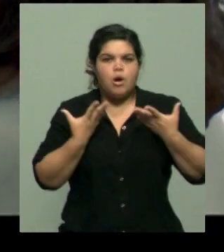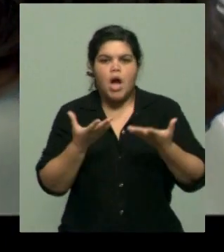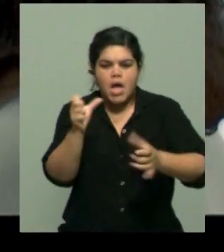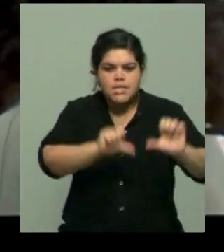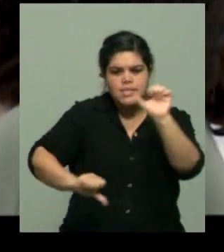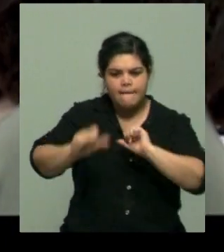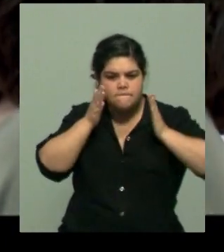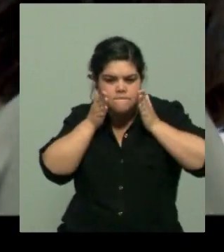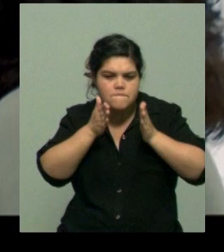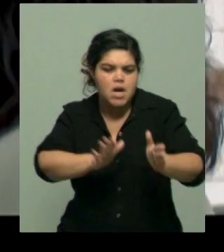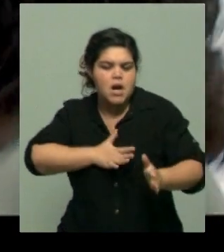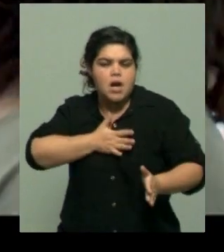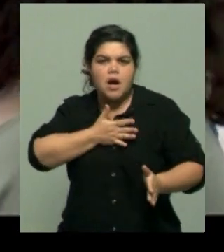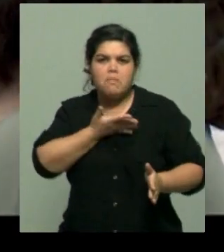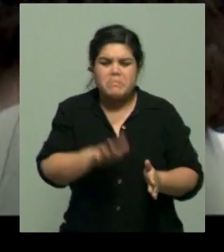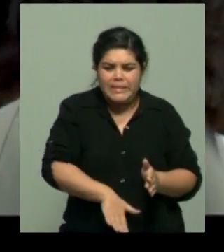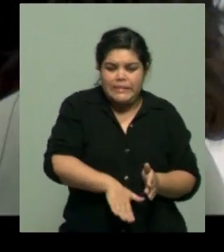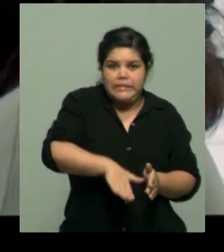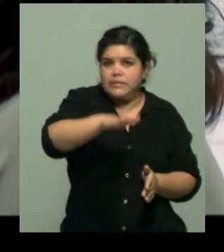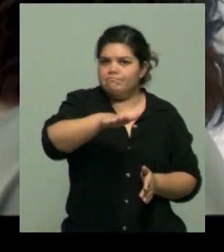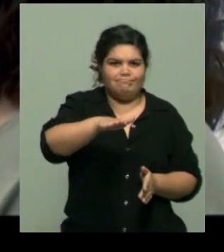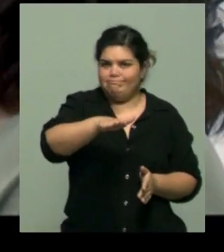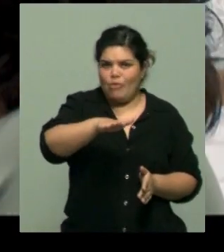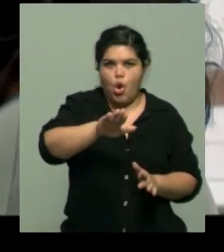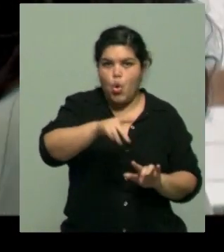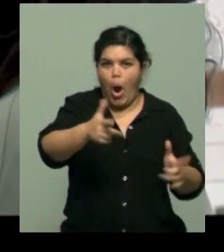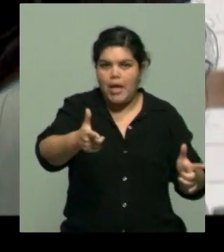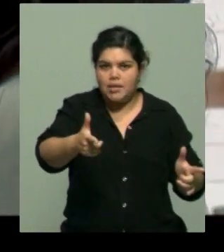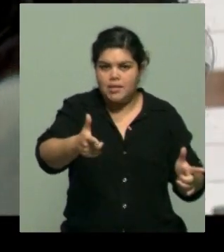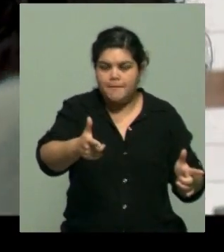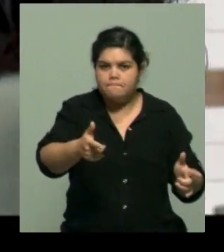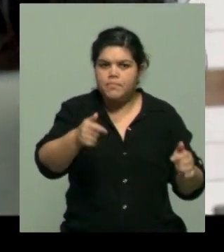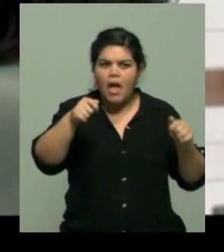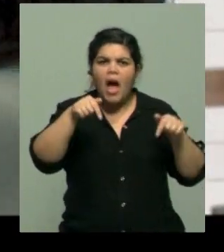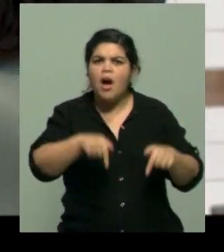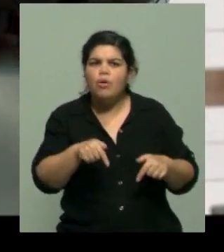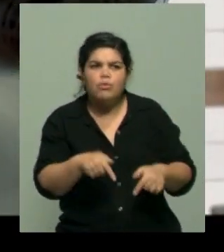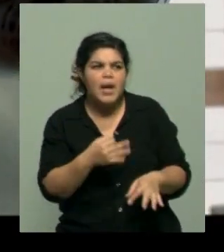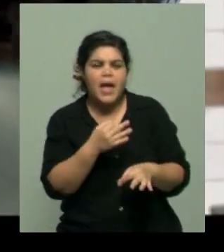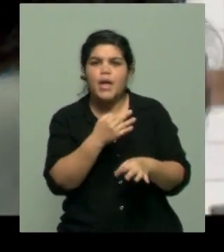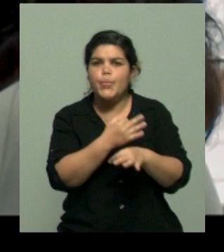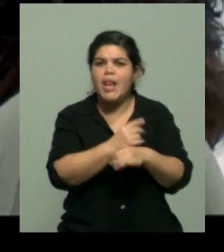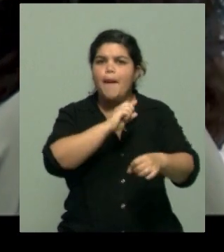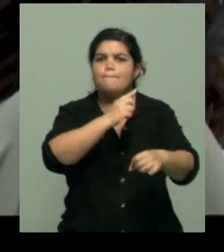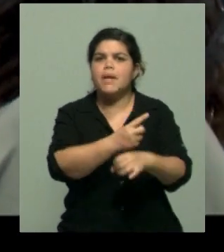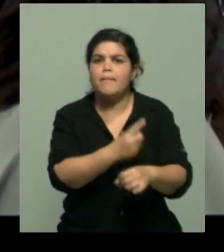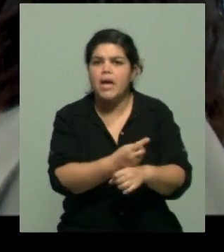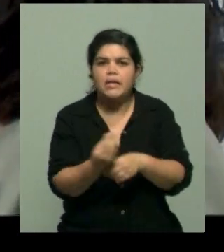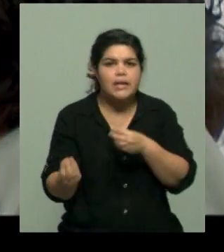por la ciencia desde muy chicos. De acá, en la primaria, qué está pasando, qué es lo